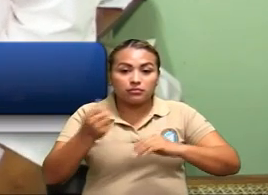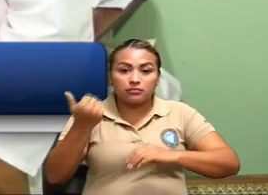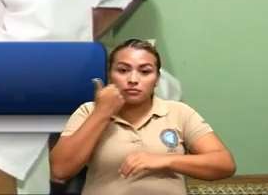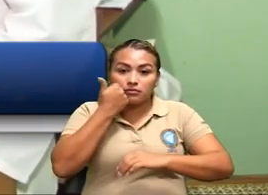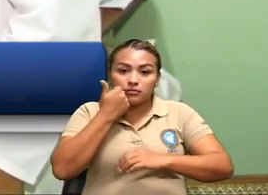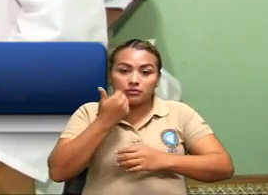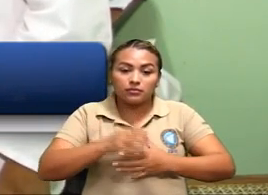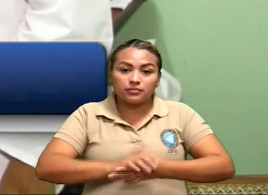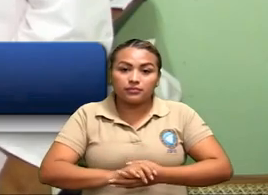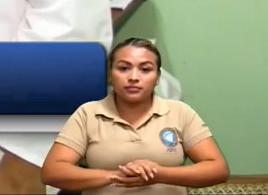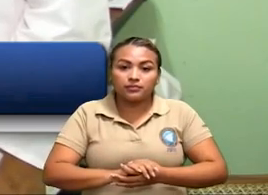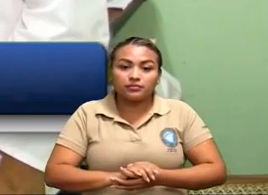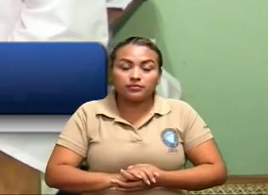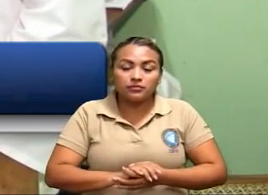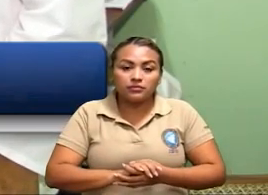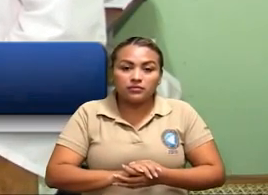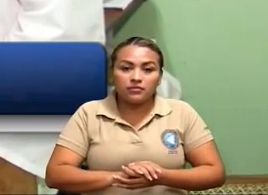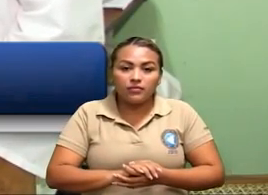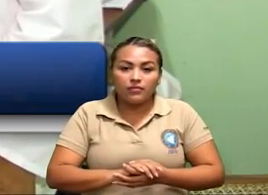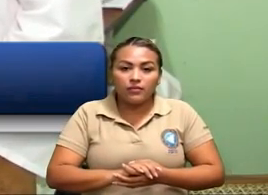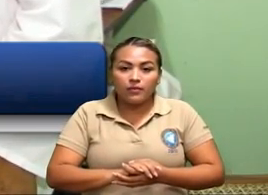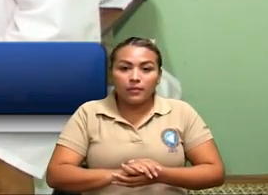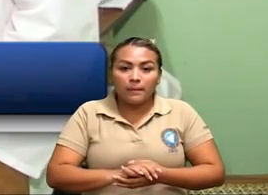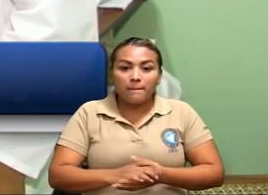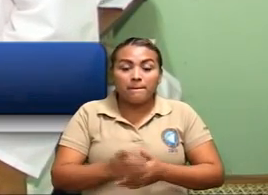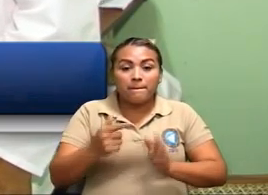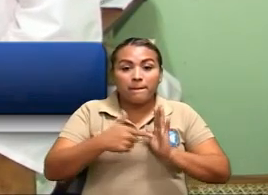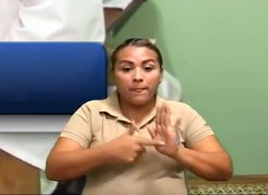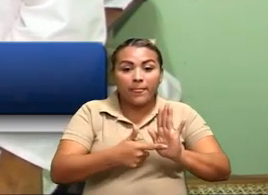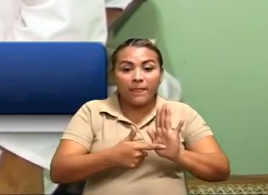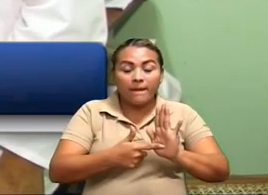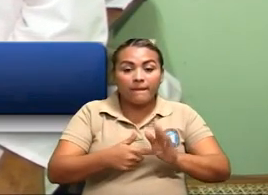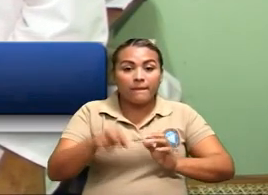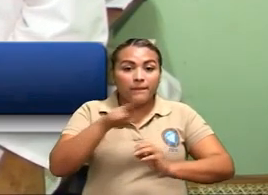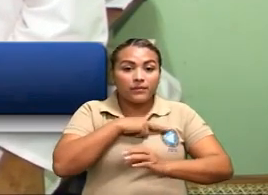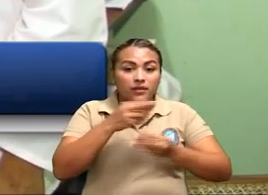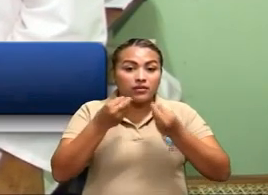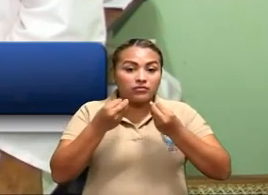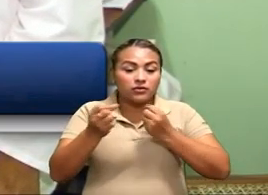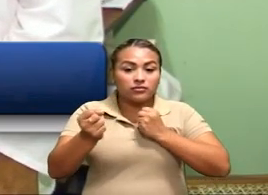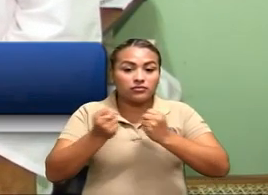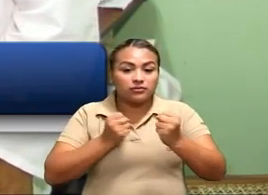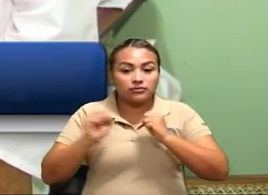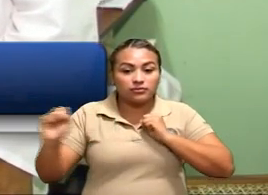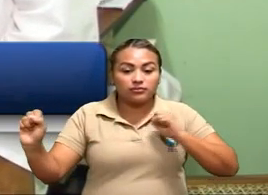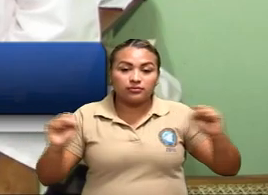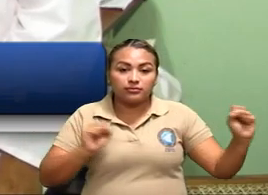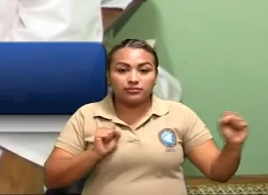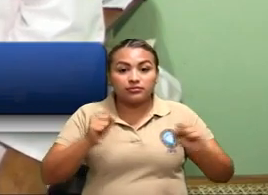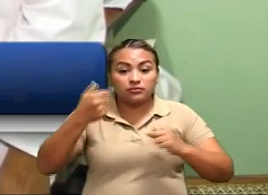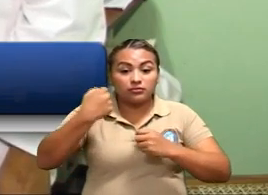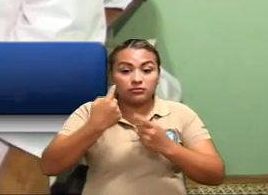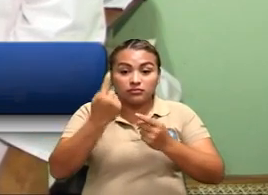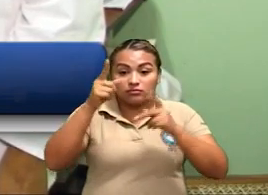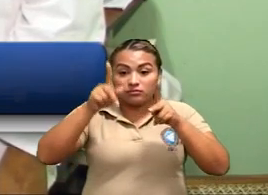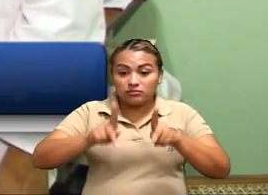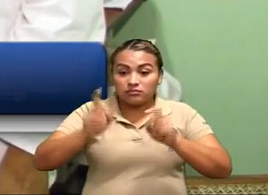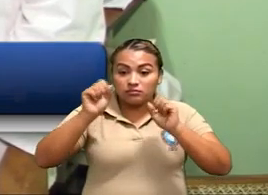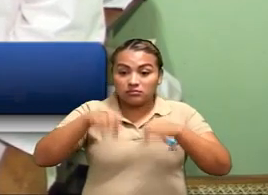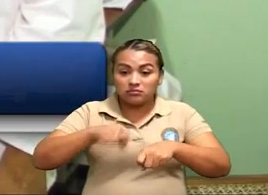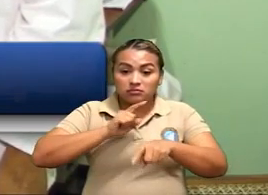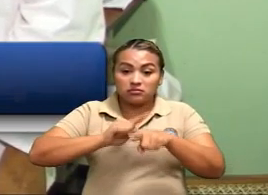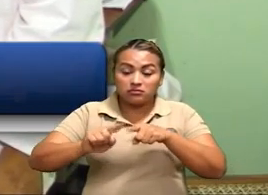niños. Creo que ahora también están las condiciones. Por ejemplo, existen más gimnasios, licenciada, donde uno puede ir a pagar,